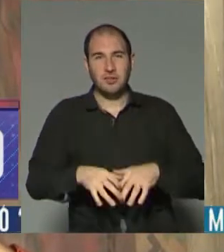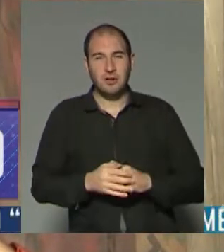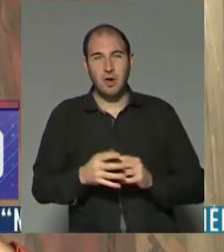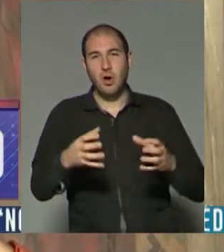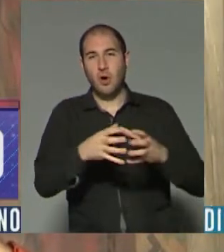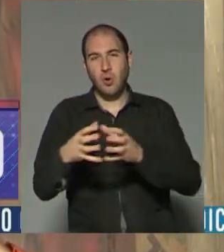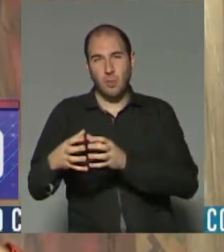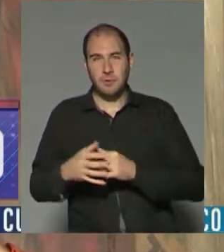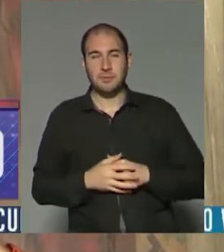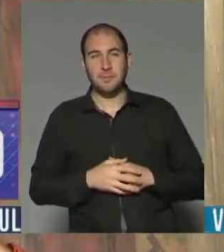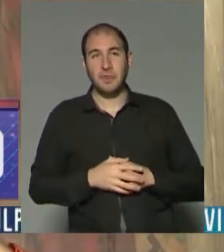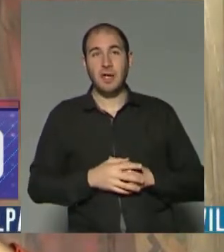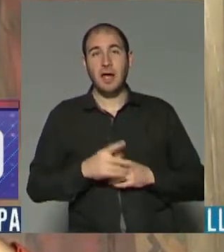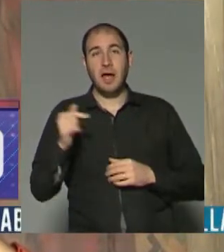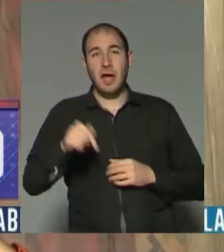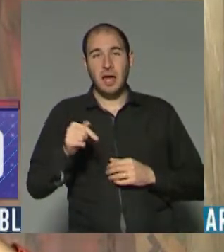las organizaciones.